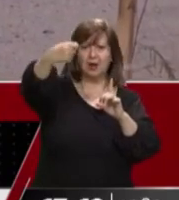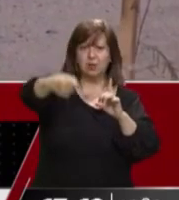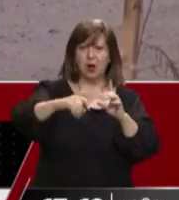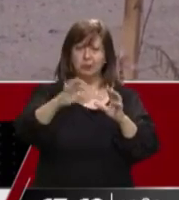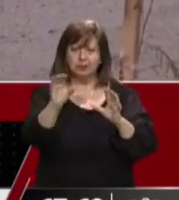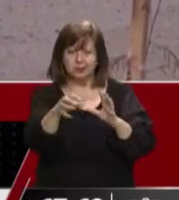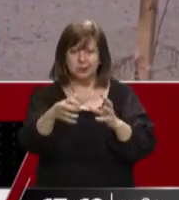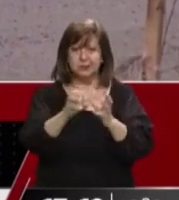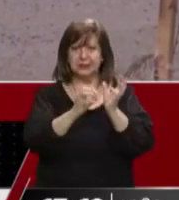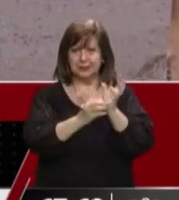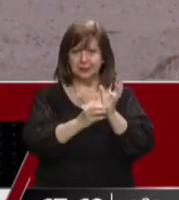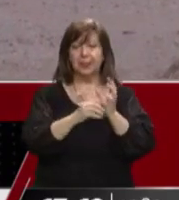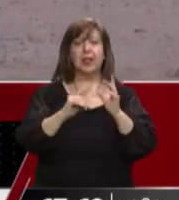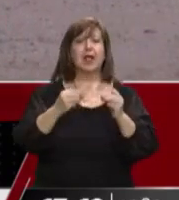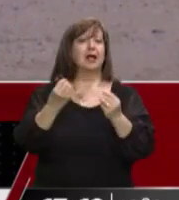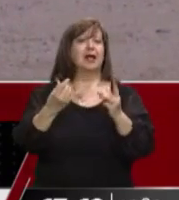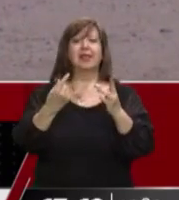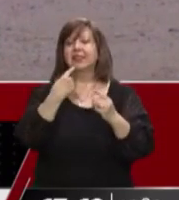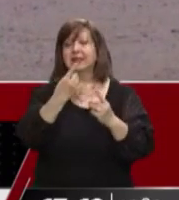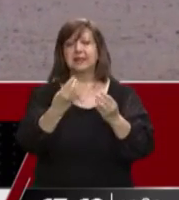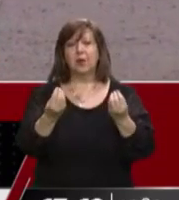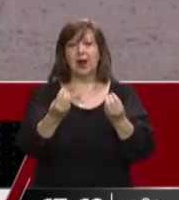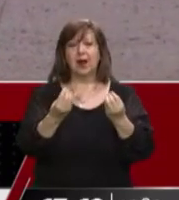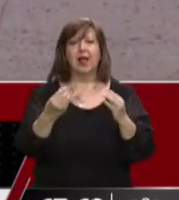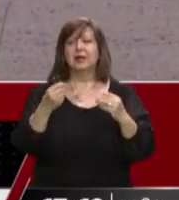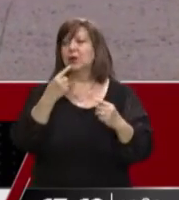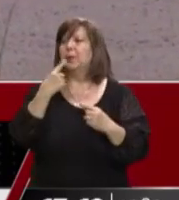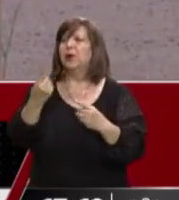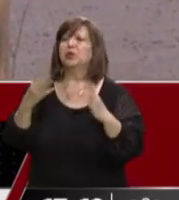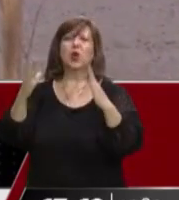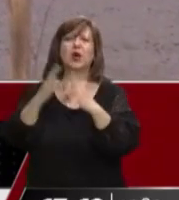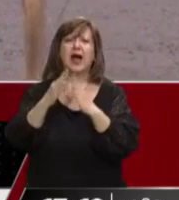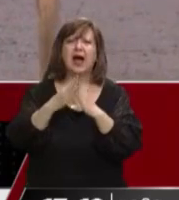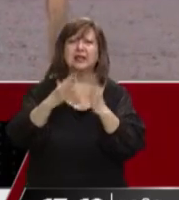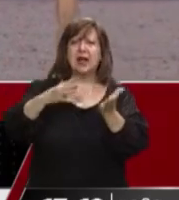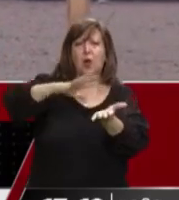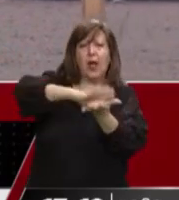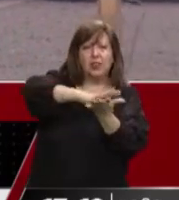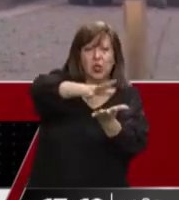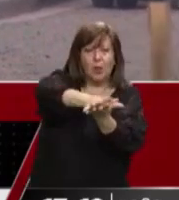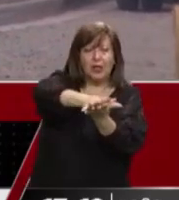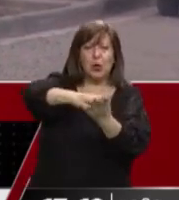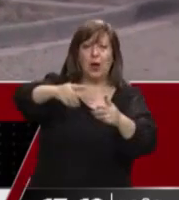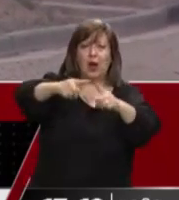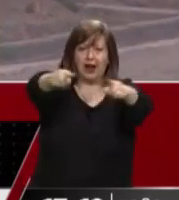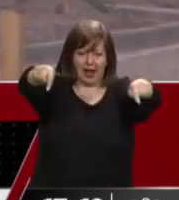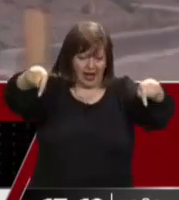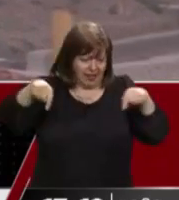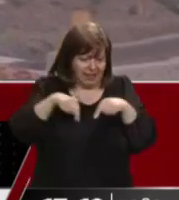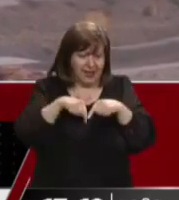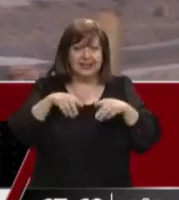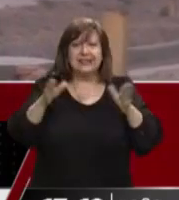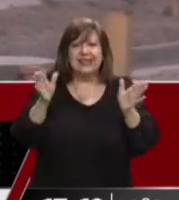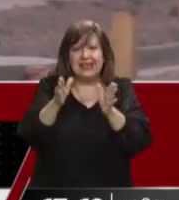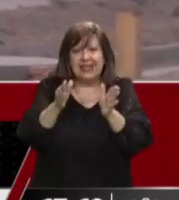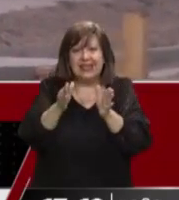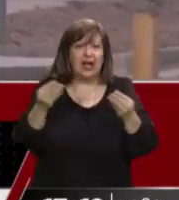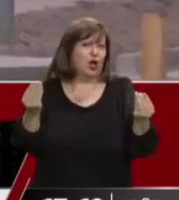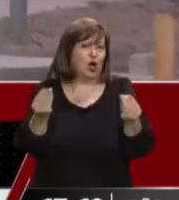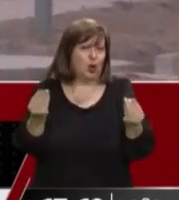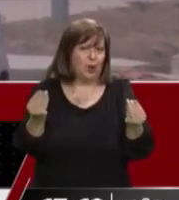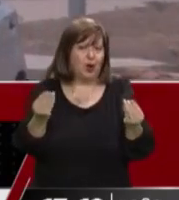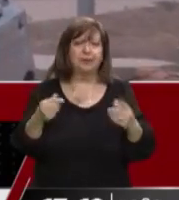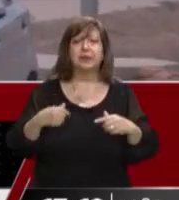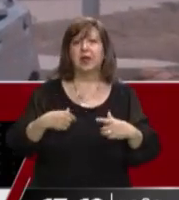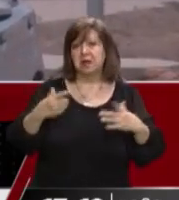de distintas tipologías. ¿Cómo son las casas? Por ejemplo, ¿qué cantidad de metros cuadrados tienen? Bueno, son distintas tipologías, pero